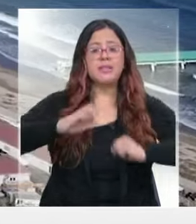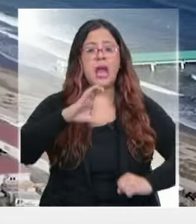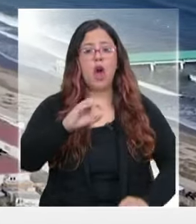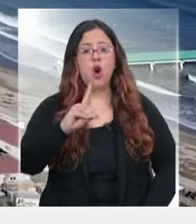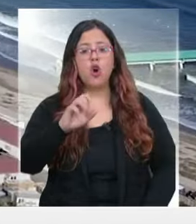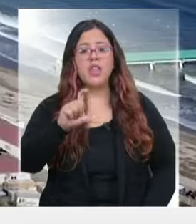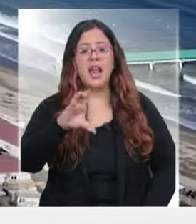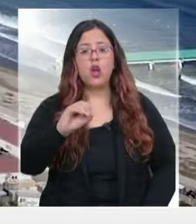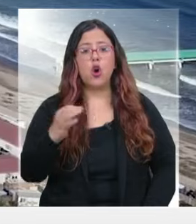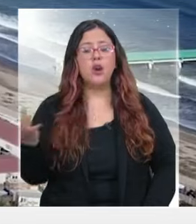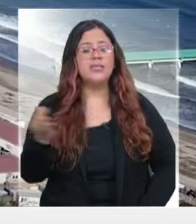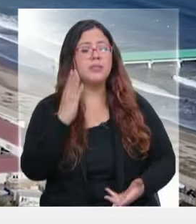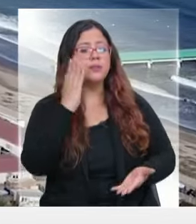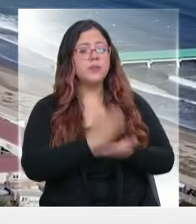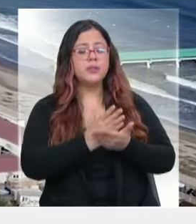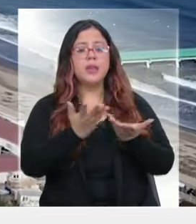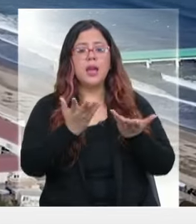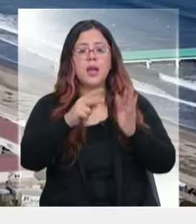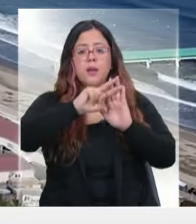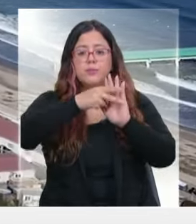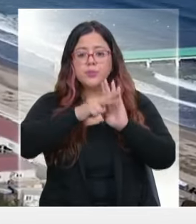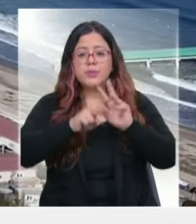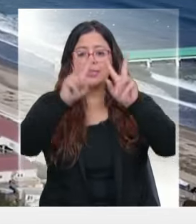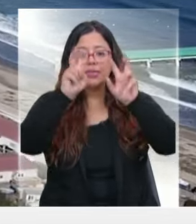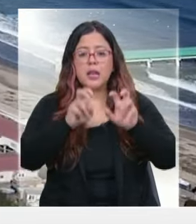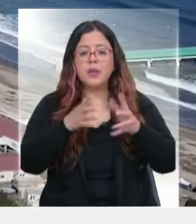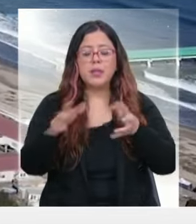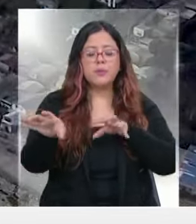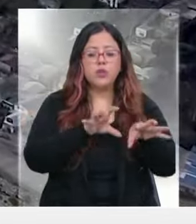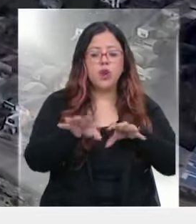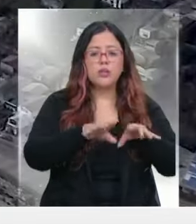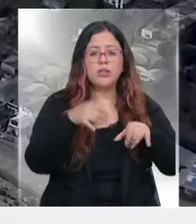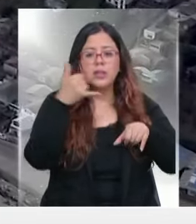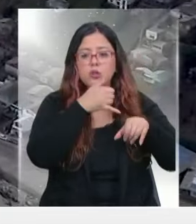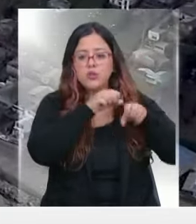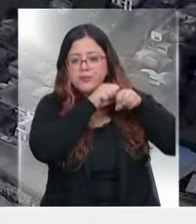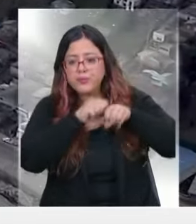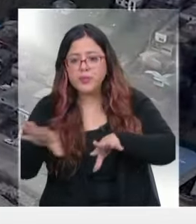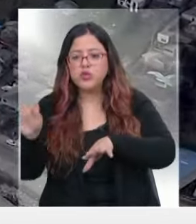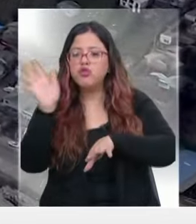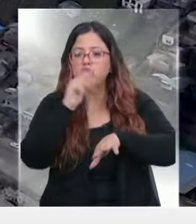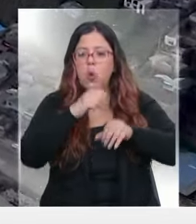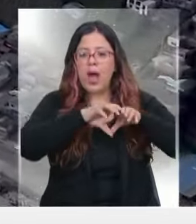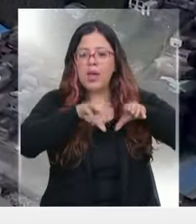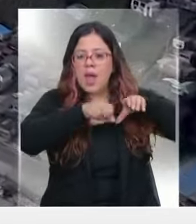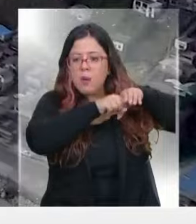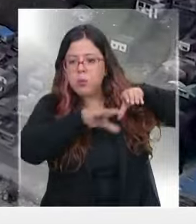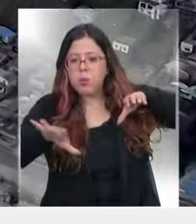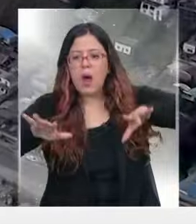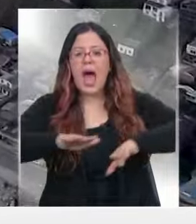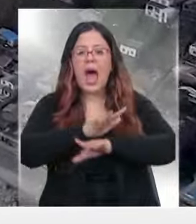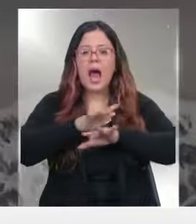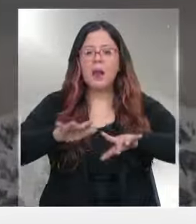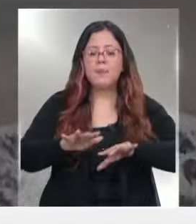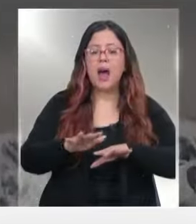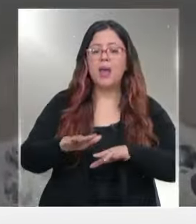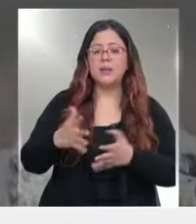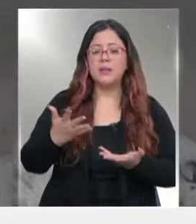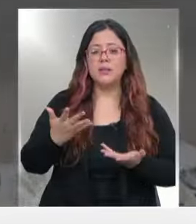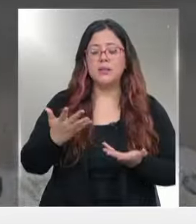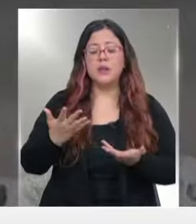visto obligados a modificar la forma de descarga de residuos, por lo que ya no tienen descargas directas al mar, ni siquiera de aguas